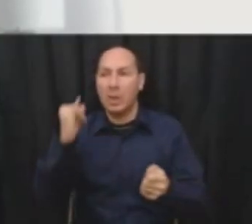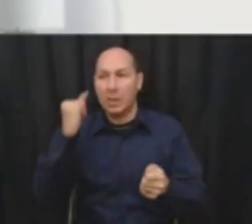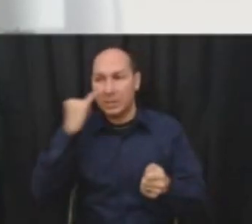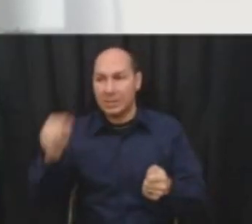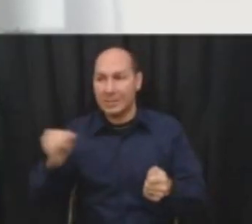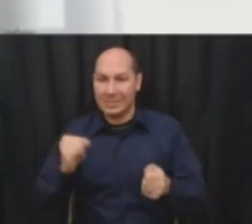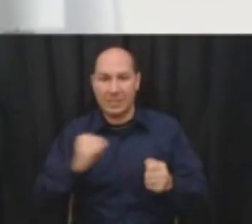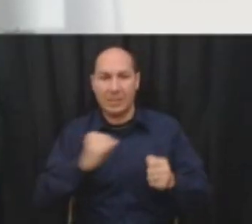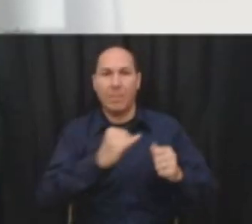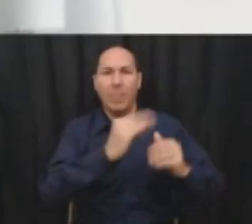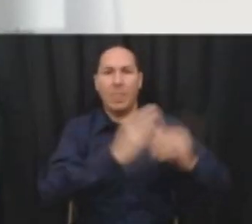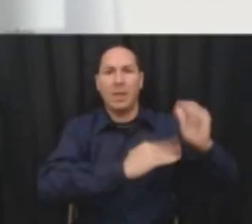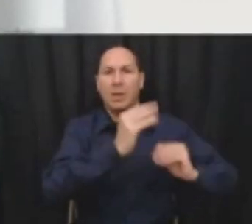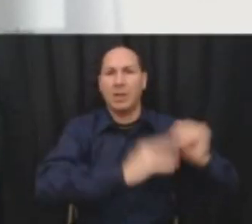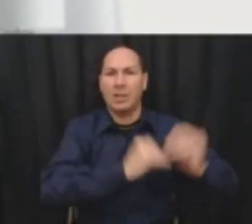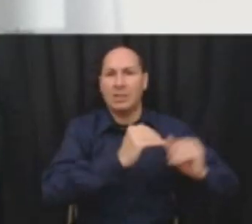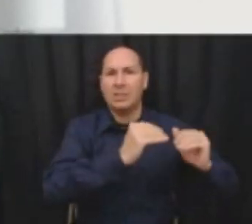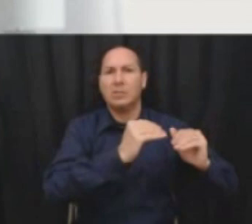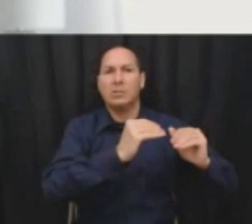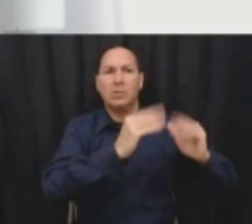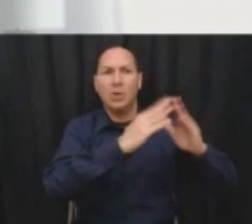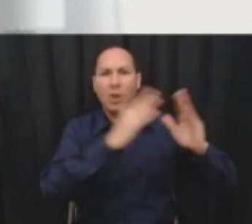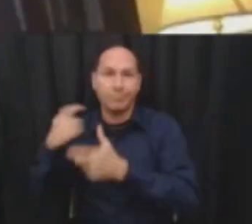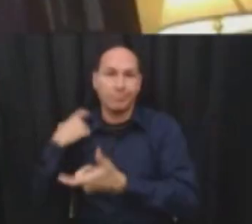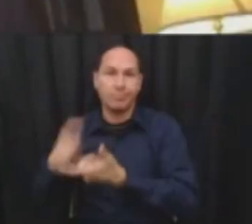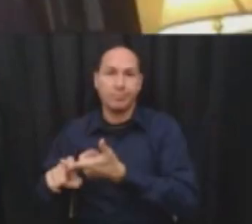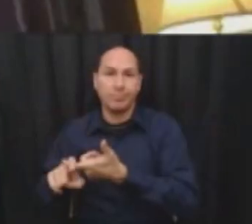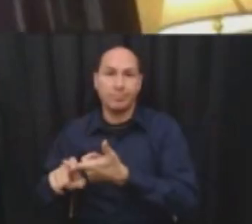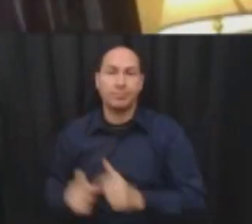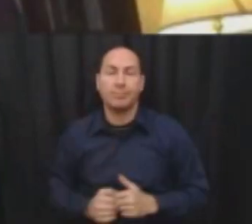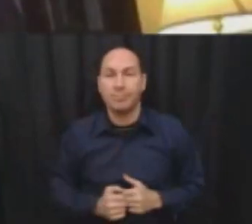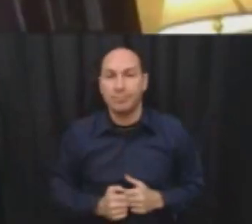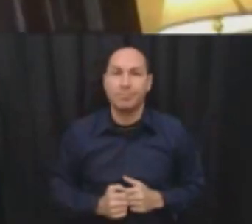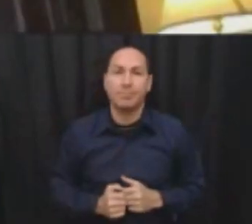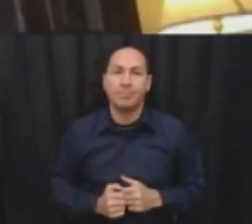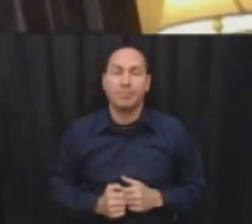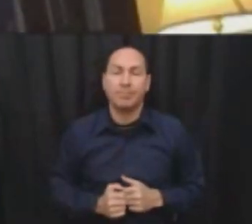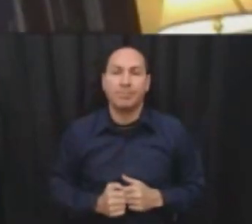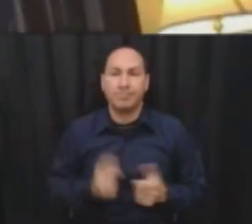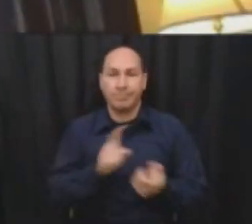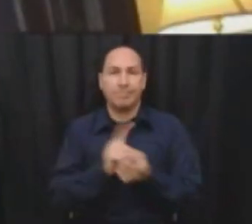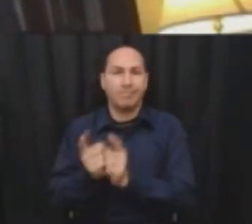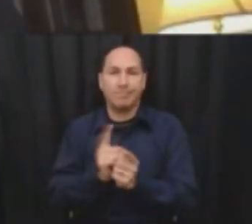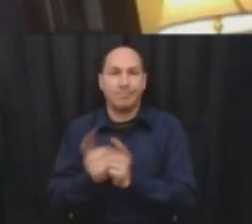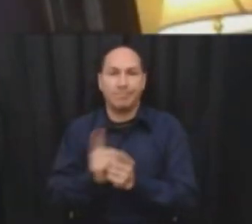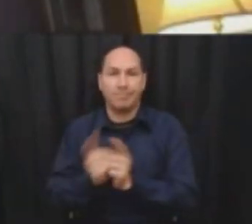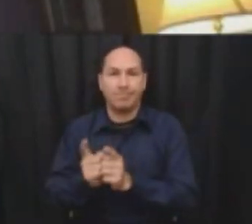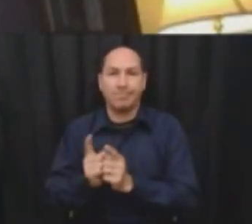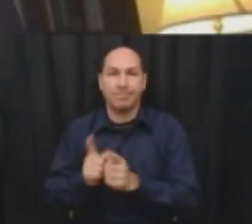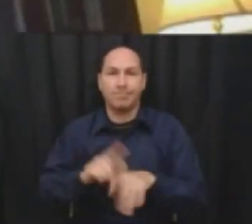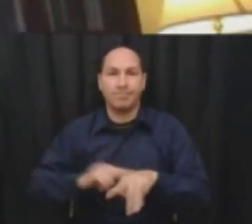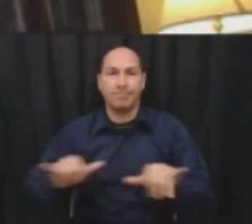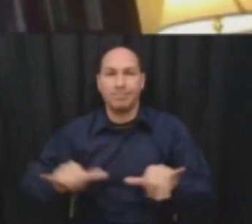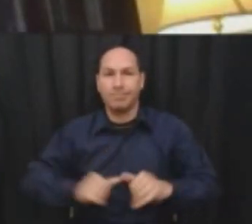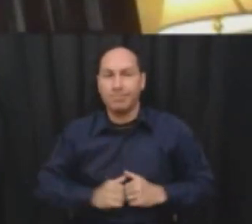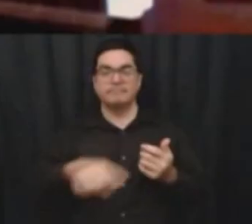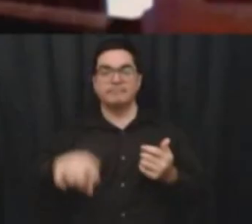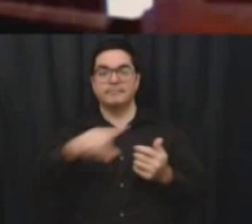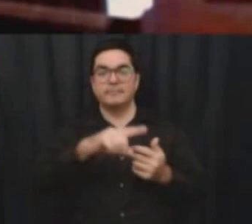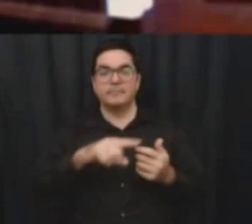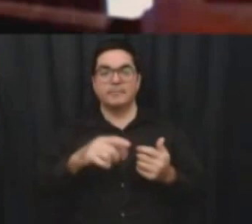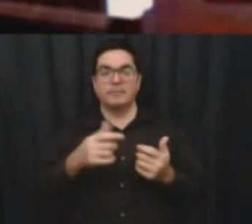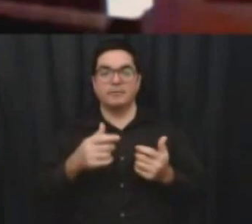volvió a brindar su postura sobre el proyecto 1003 que crea el marco legal para reestructurar la deuda de puerto rico- por esta vez se dio